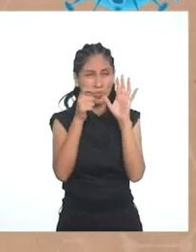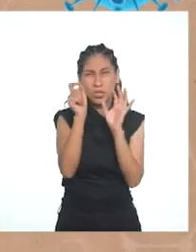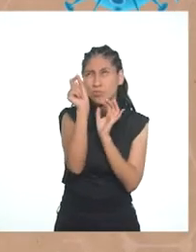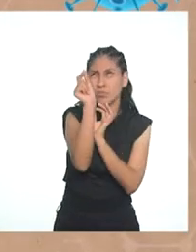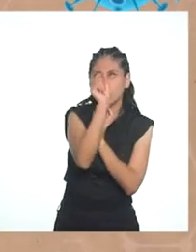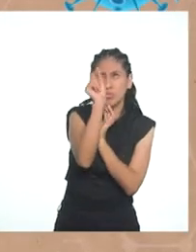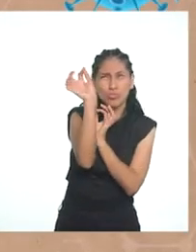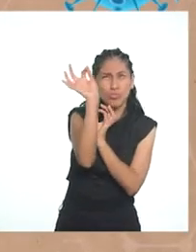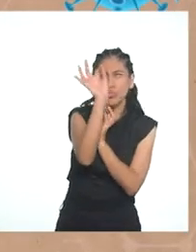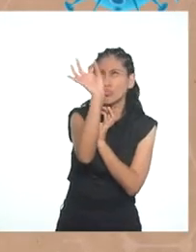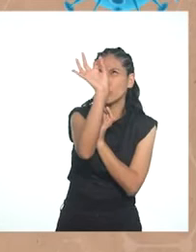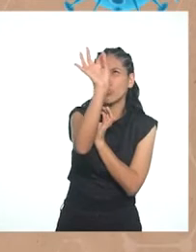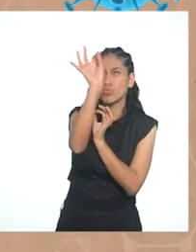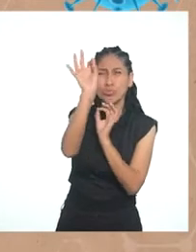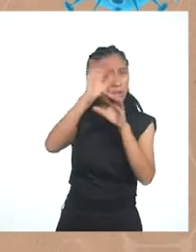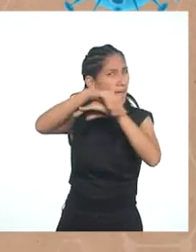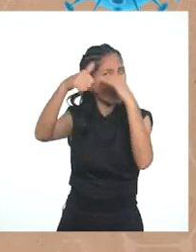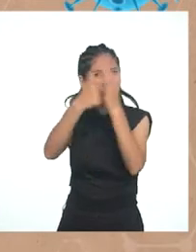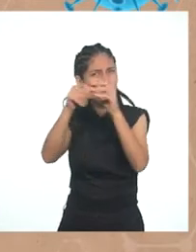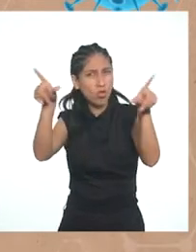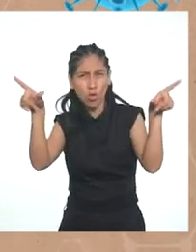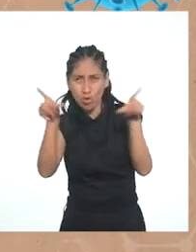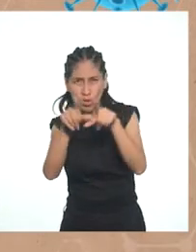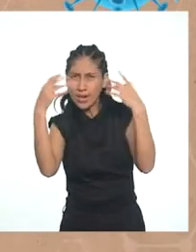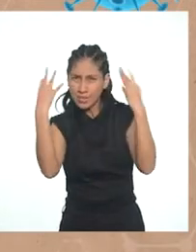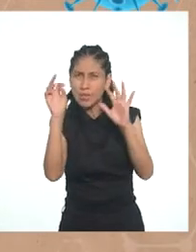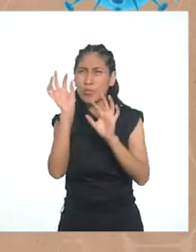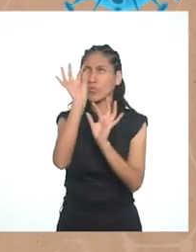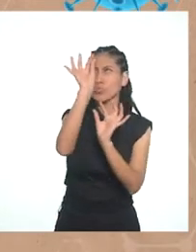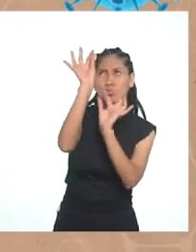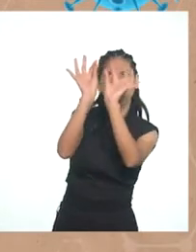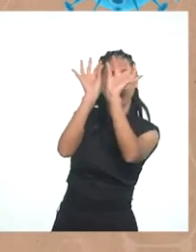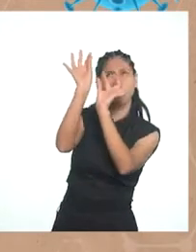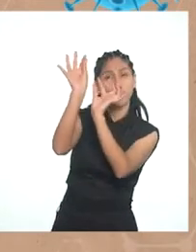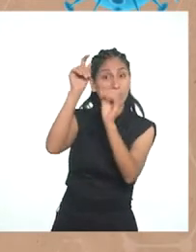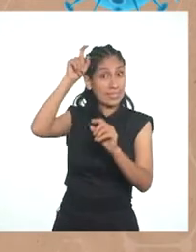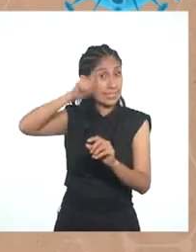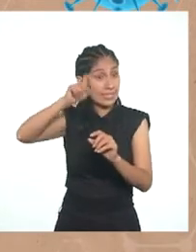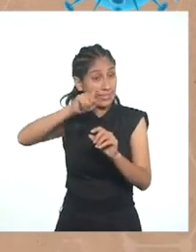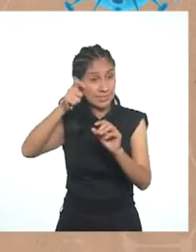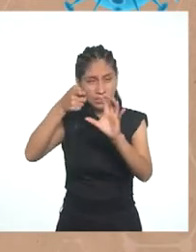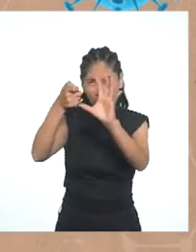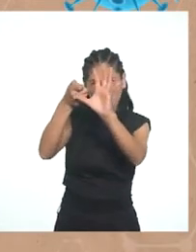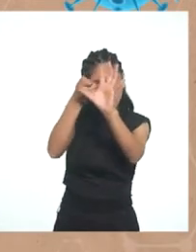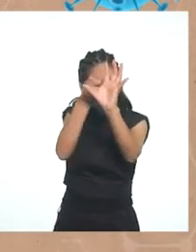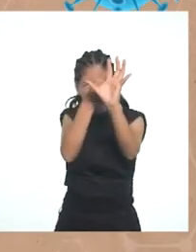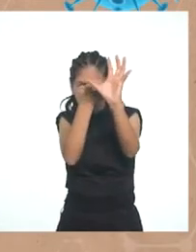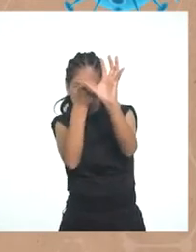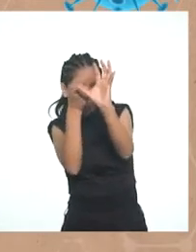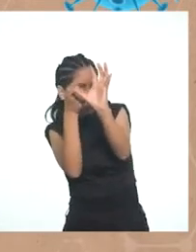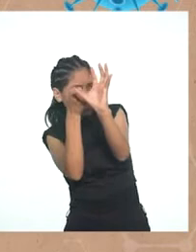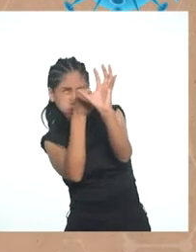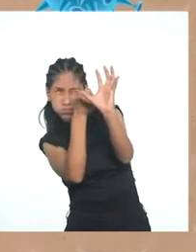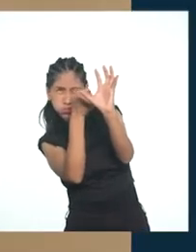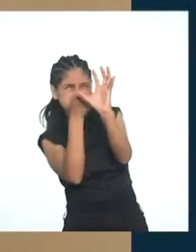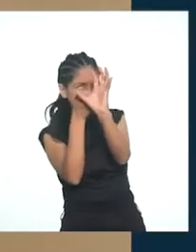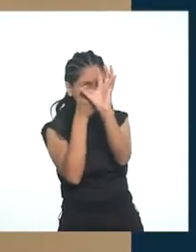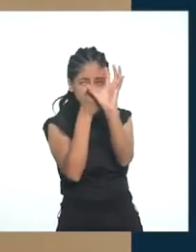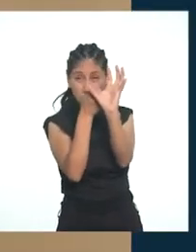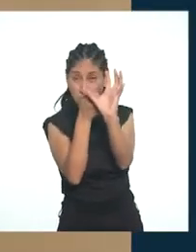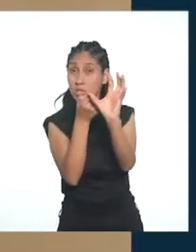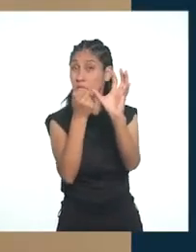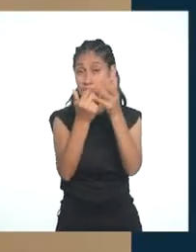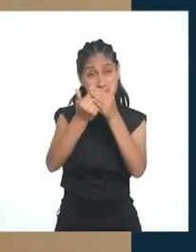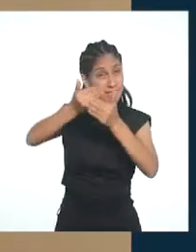a los ojos, que están en todas partes. Se necesita de un microscopio para poder observarlos.